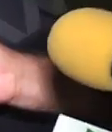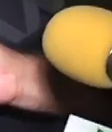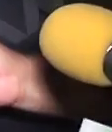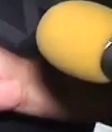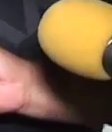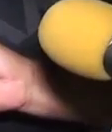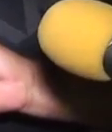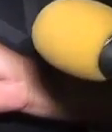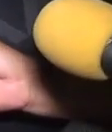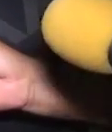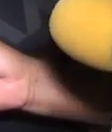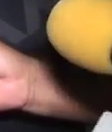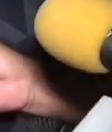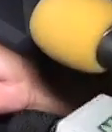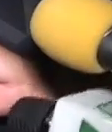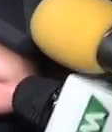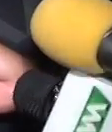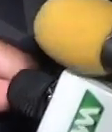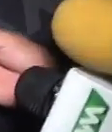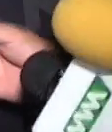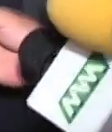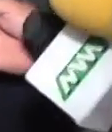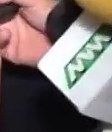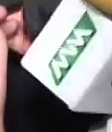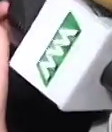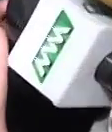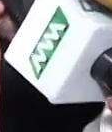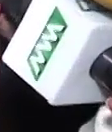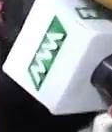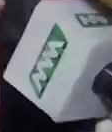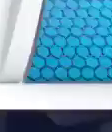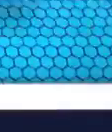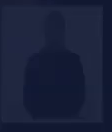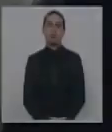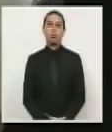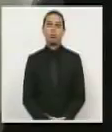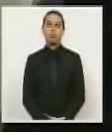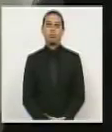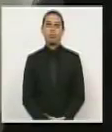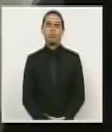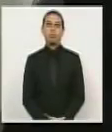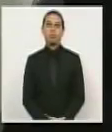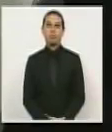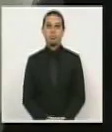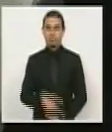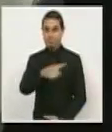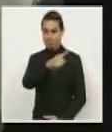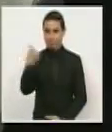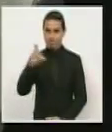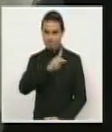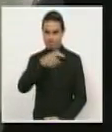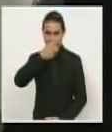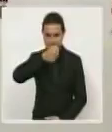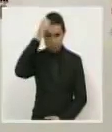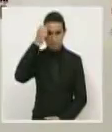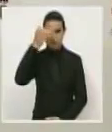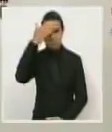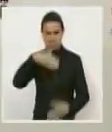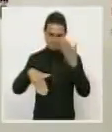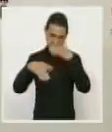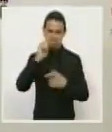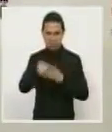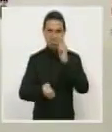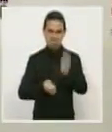privilegia sea las propuestas que realizan los candidatos con imágenes de jacobo cosmen se informó para m/m